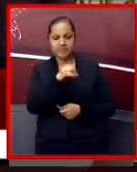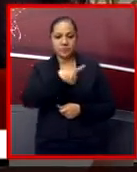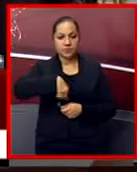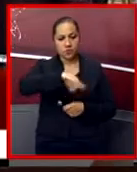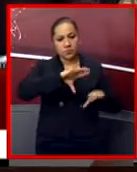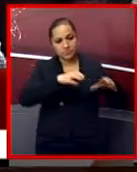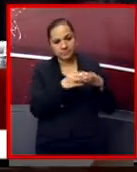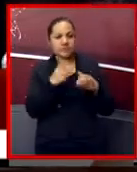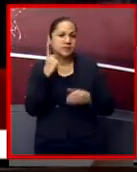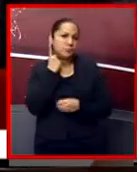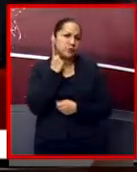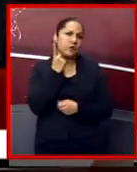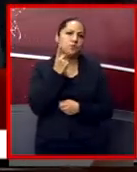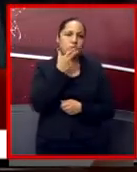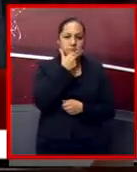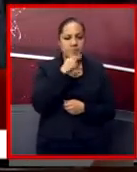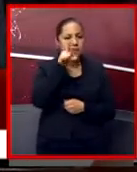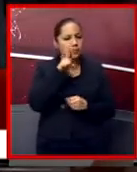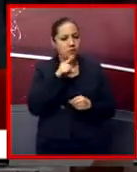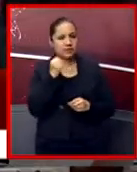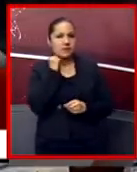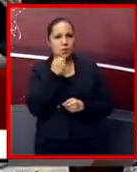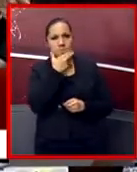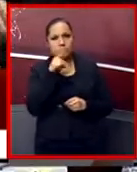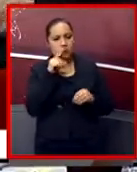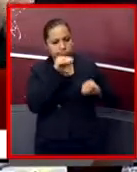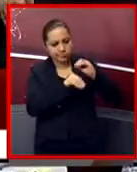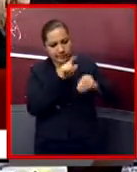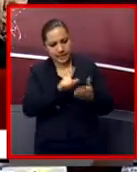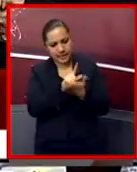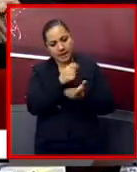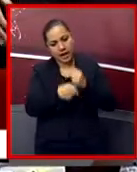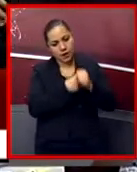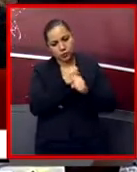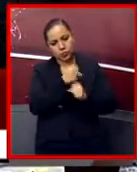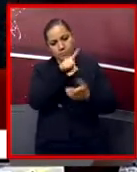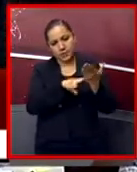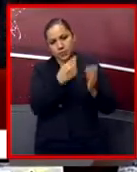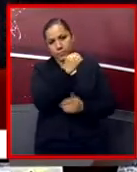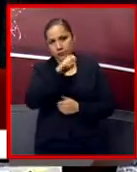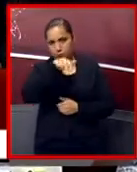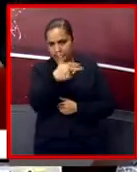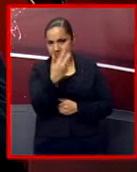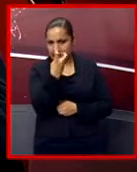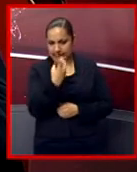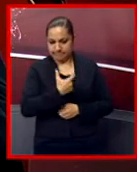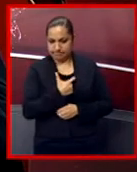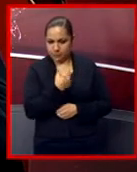1913. Informó para Noticias del Congreso Adrián Aguilar Torres.